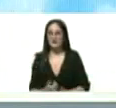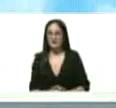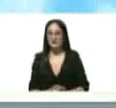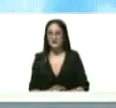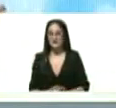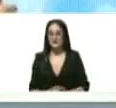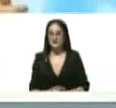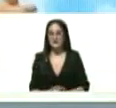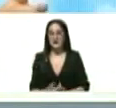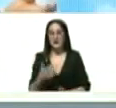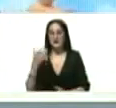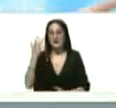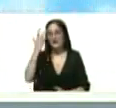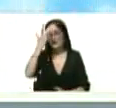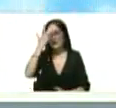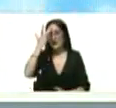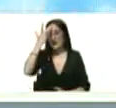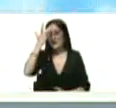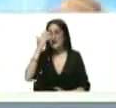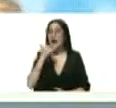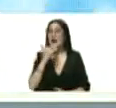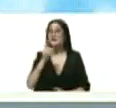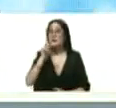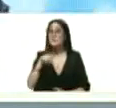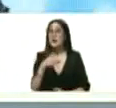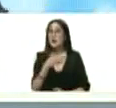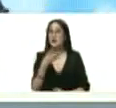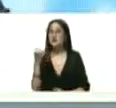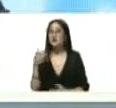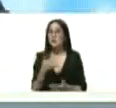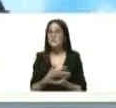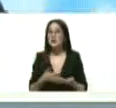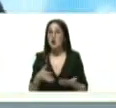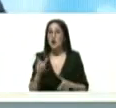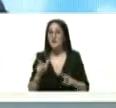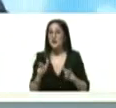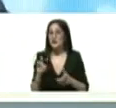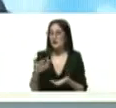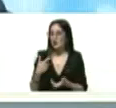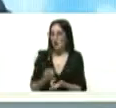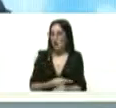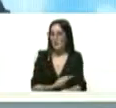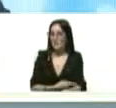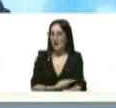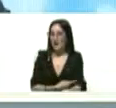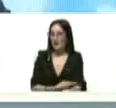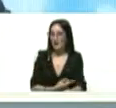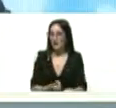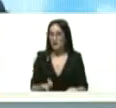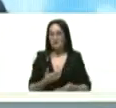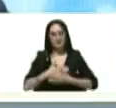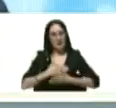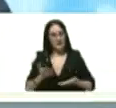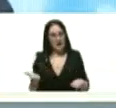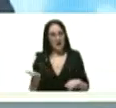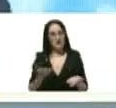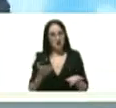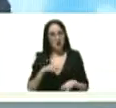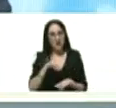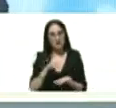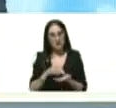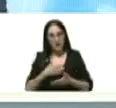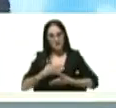La India, casi 1.400 millones de habitantes y son nuestros hermanos. Y también están abiertos a los productos